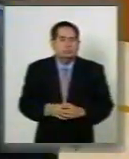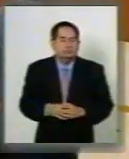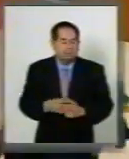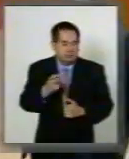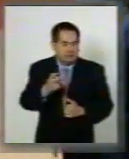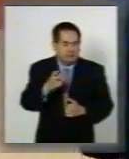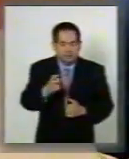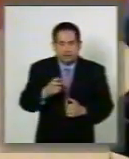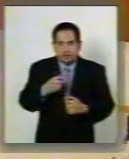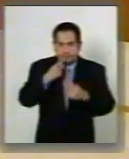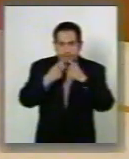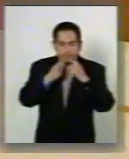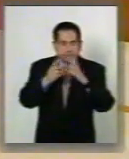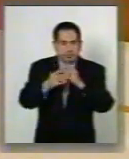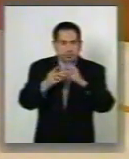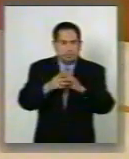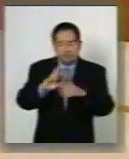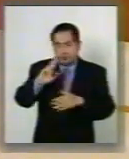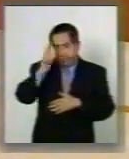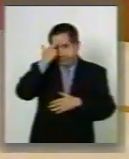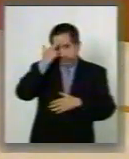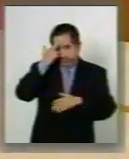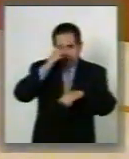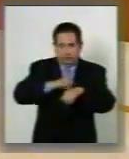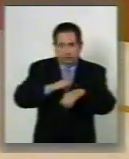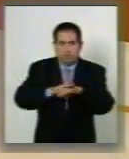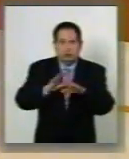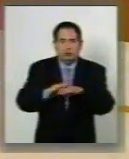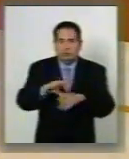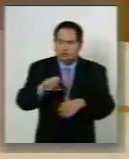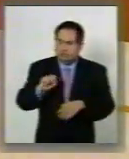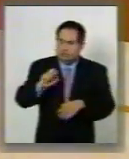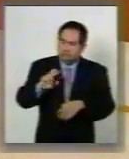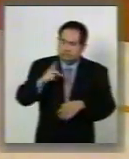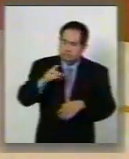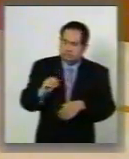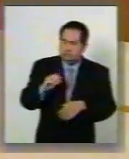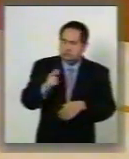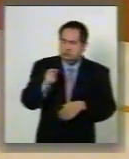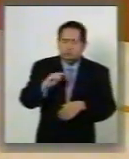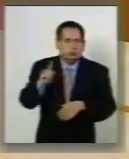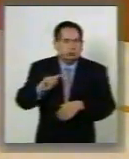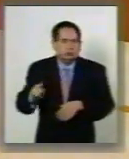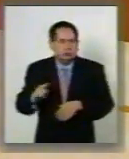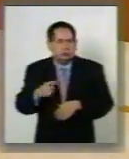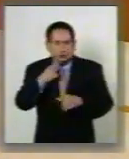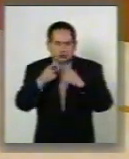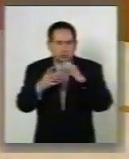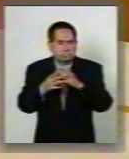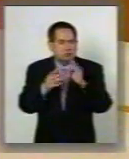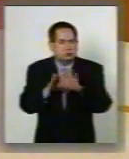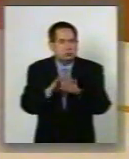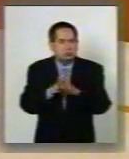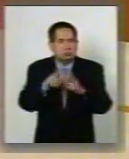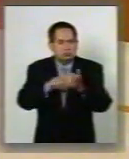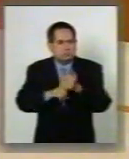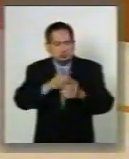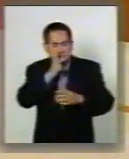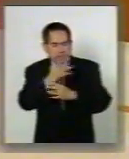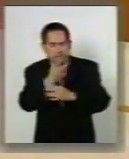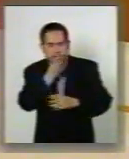esta jornada recordando a Sergio González y que reflexionemos sobre sus